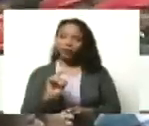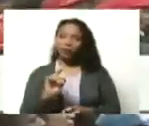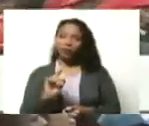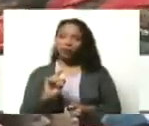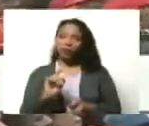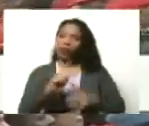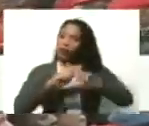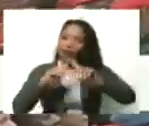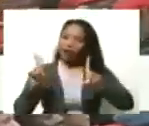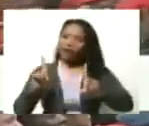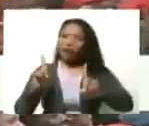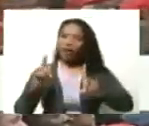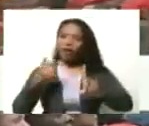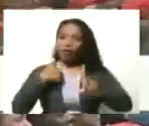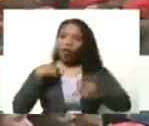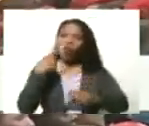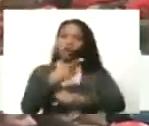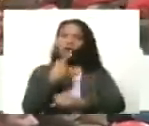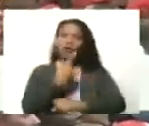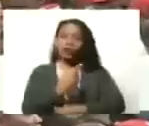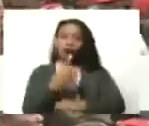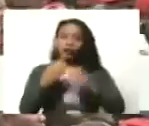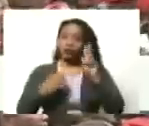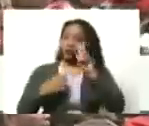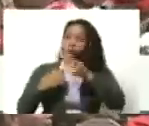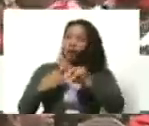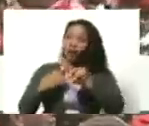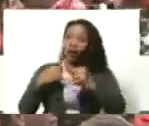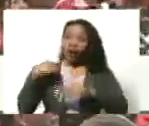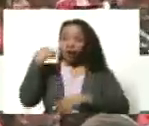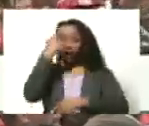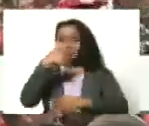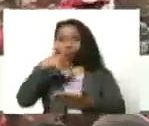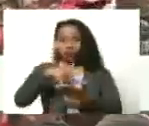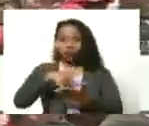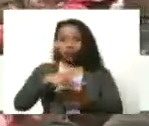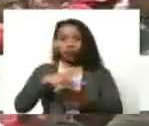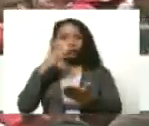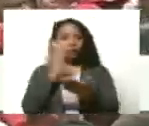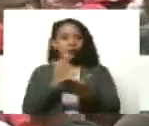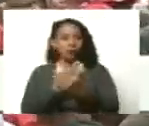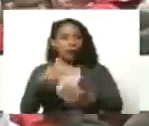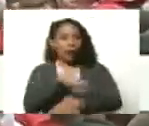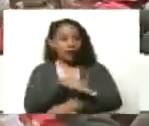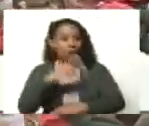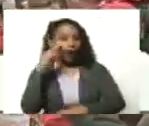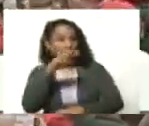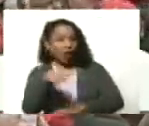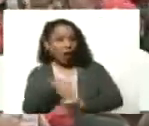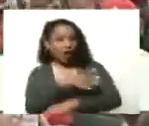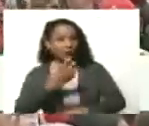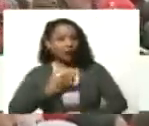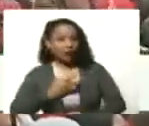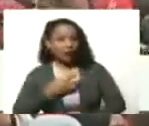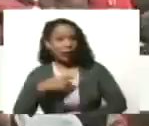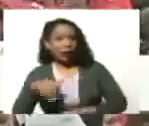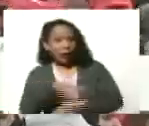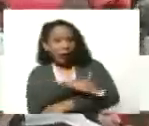contrario, uno... Yo debo decirlo, pues uno ve a Rafael Lacaba en la calle a cada rato. Uno ve a los alcaldes en la calle a cada